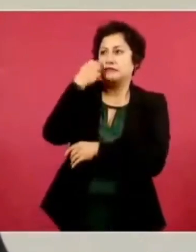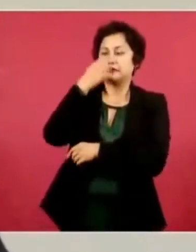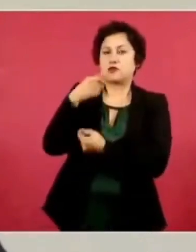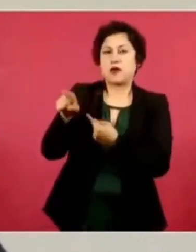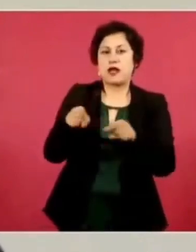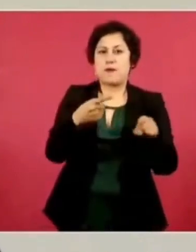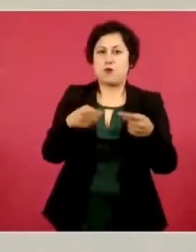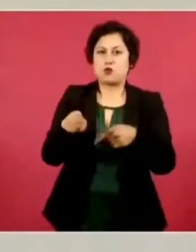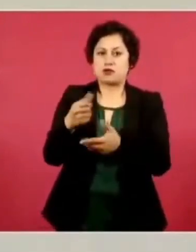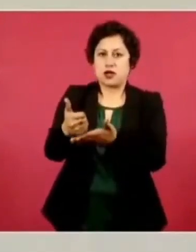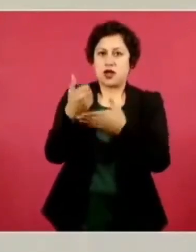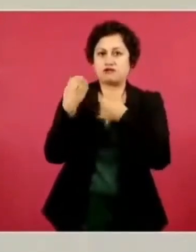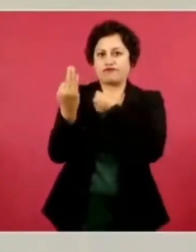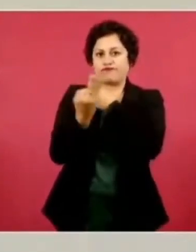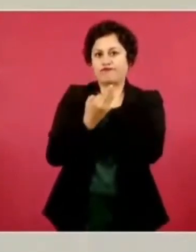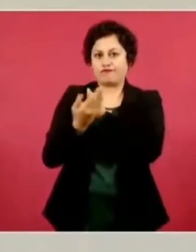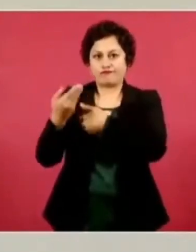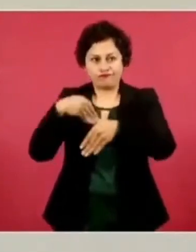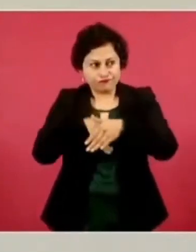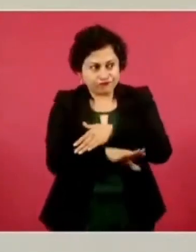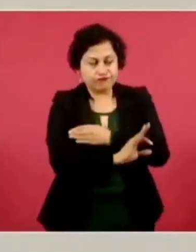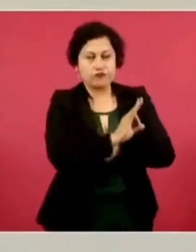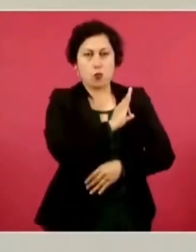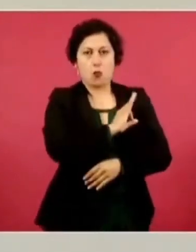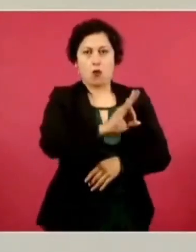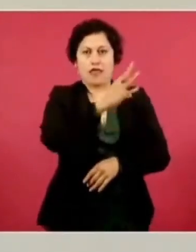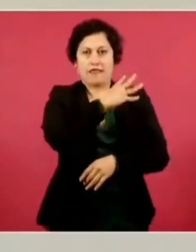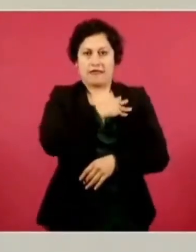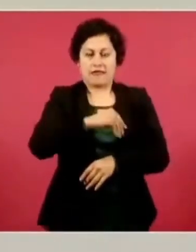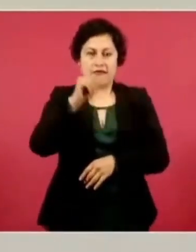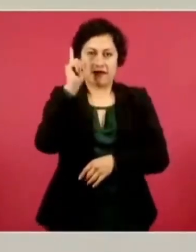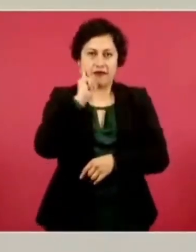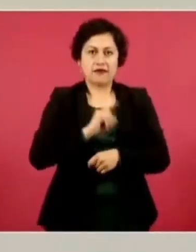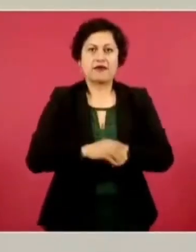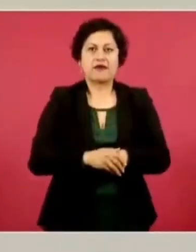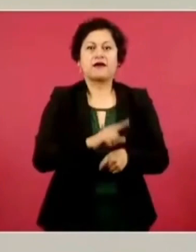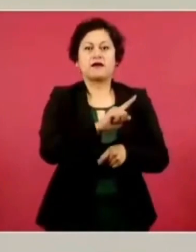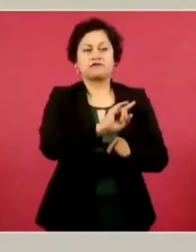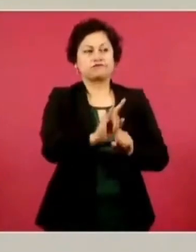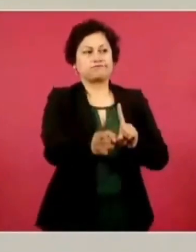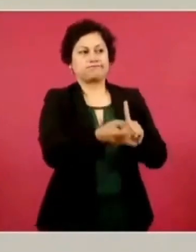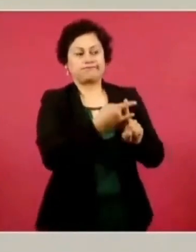a mi hija, activaron protocolos para resguardar y cerrar las puertas.